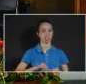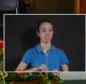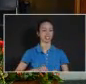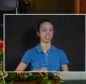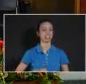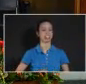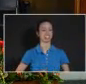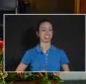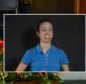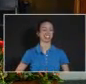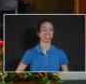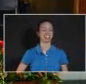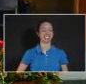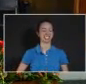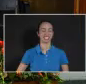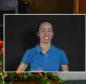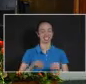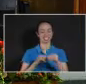de nacos, Señor, que...